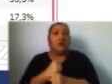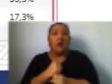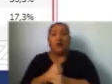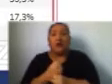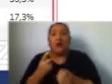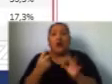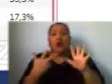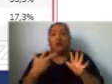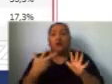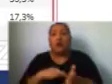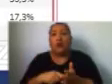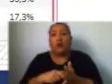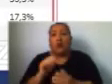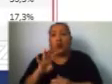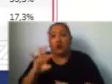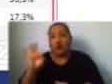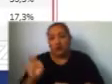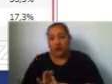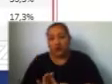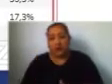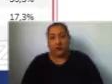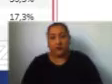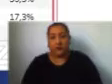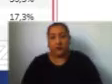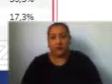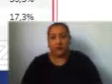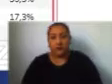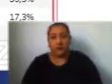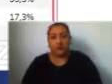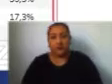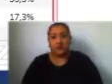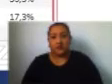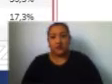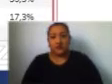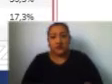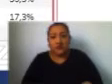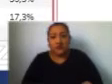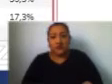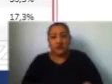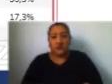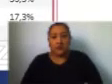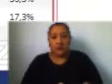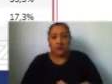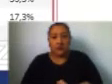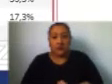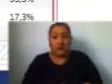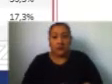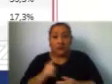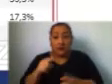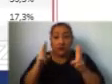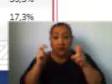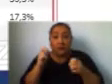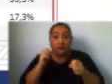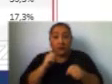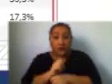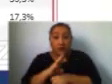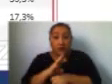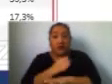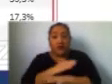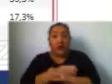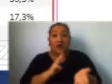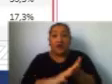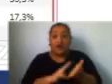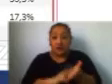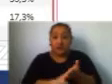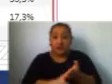del 8.4% de su presupuesto. Es a partir de las recomendaciones que hicimos como Defensoría del